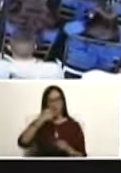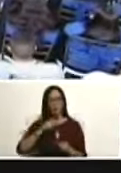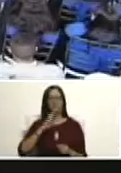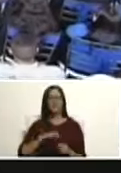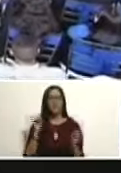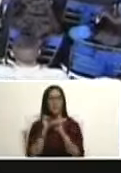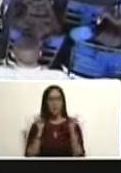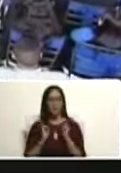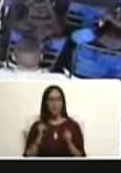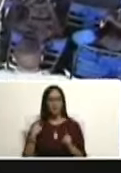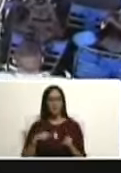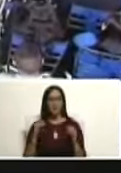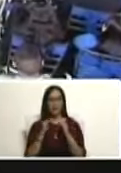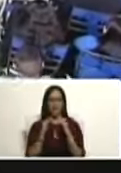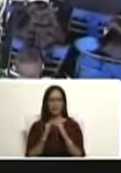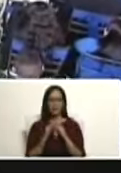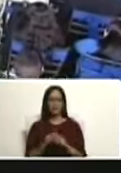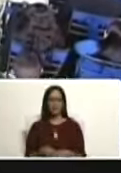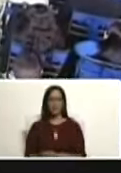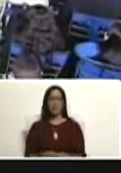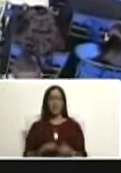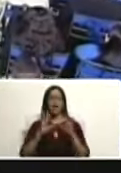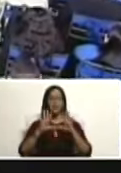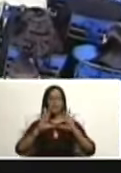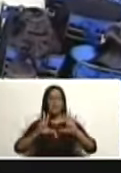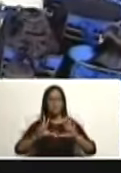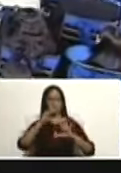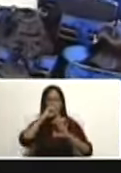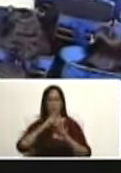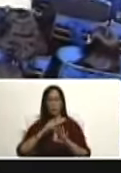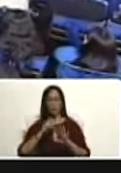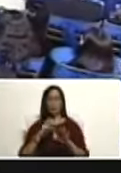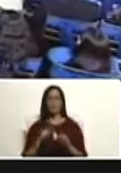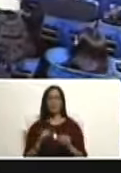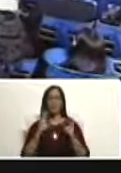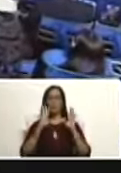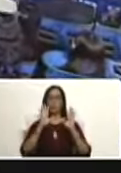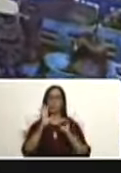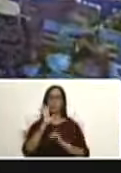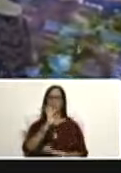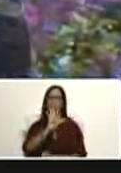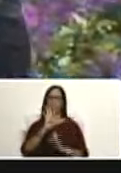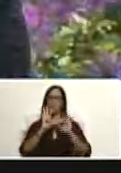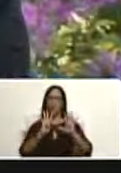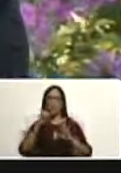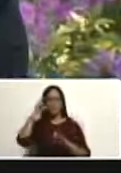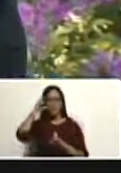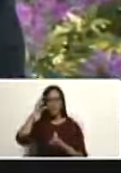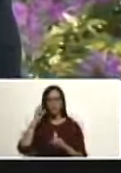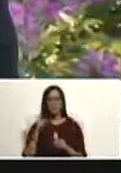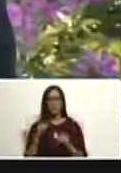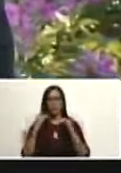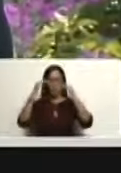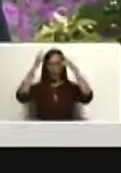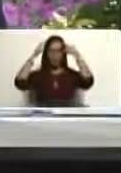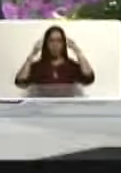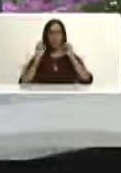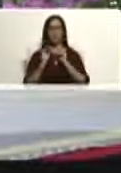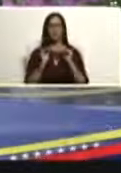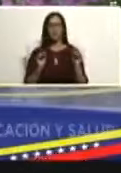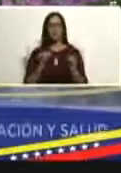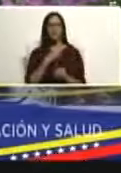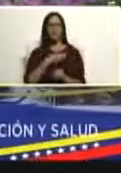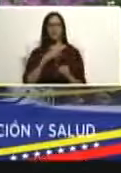casa. Hace 18 años y 49 días, el comandante Hugo Chávez anunciaba la misión